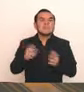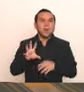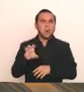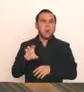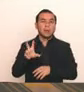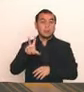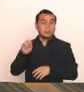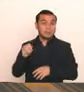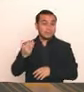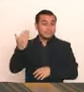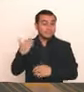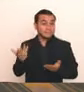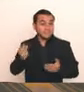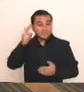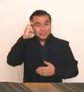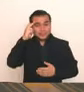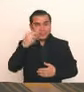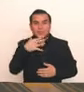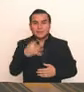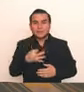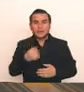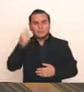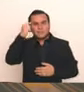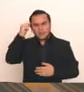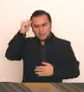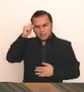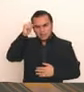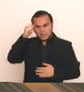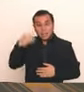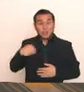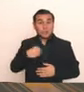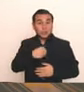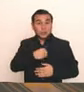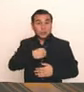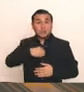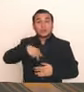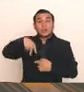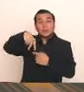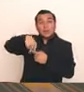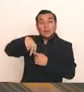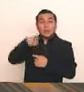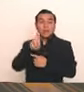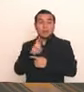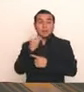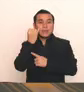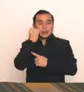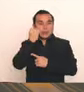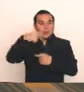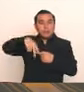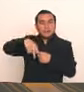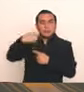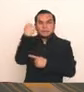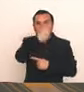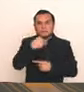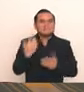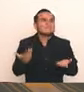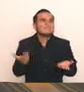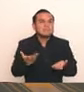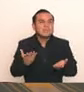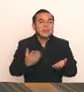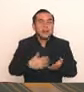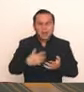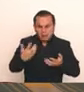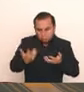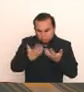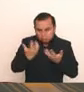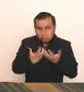robaron si uno pone en perspectiva todo esto y lo ponemos en la balanza en la balanza con todo lo que se está haciendo para combatir el commit 19